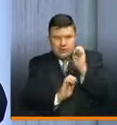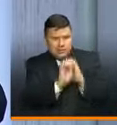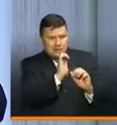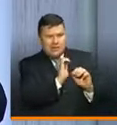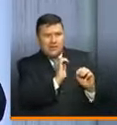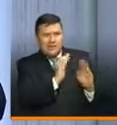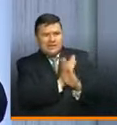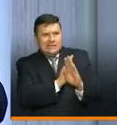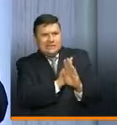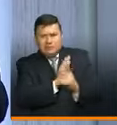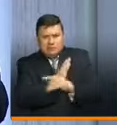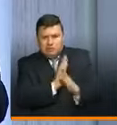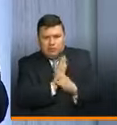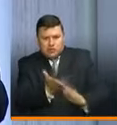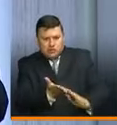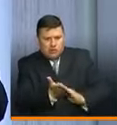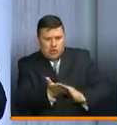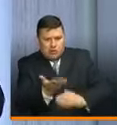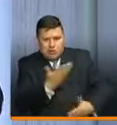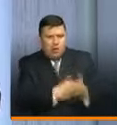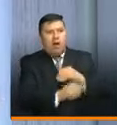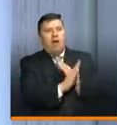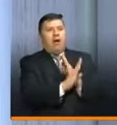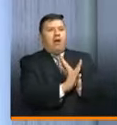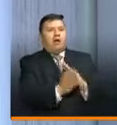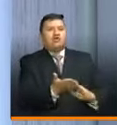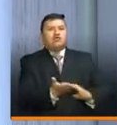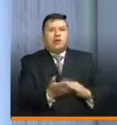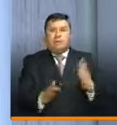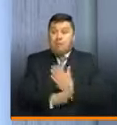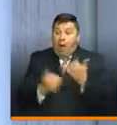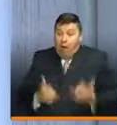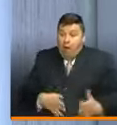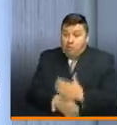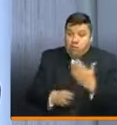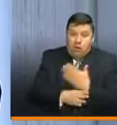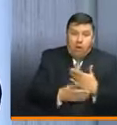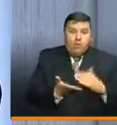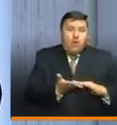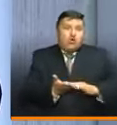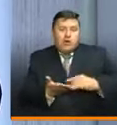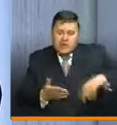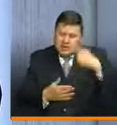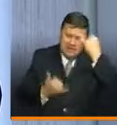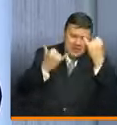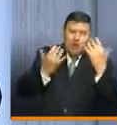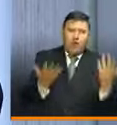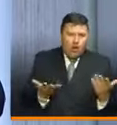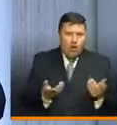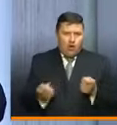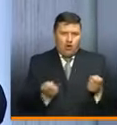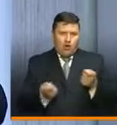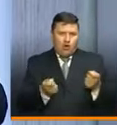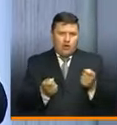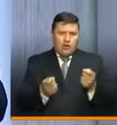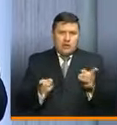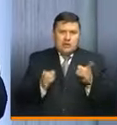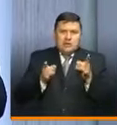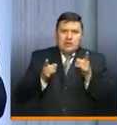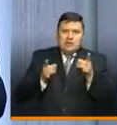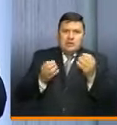problema diferente y entre todos contribuir a solucionar un esfuerzo fundamental como el controlar el contagio de